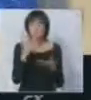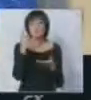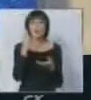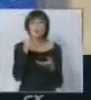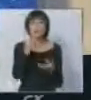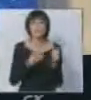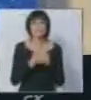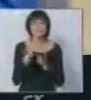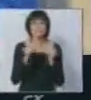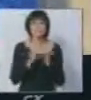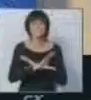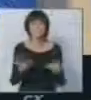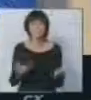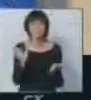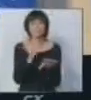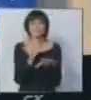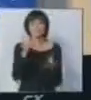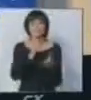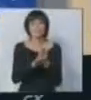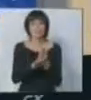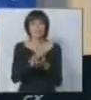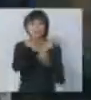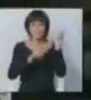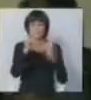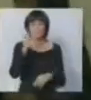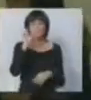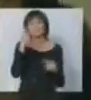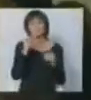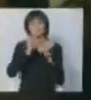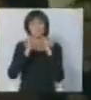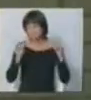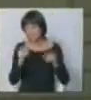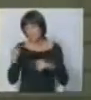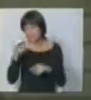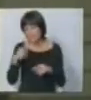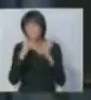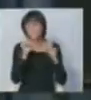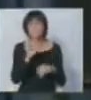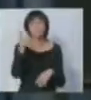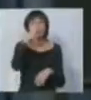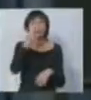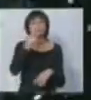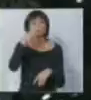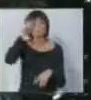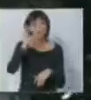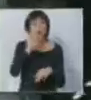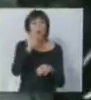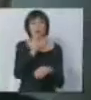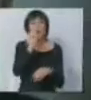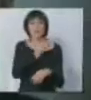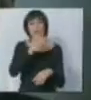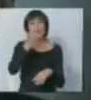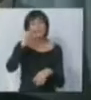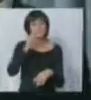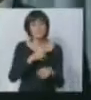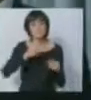es, se acabó la abstinencia, fanáticos de House of Cards. Mañana, 14 de febrero, día de San Valentín, llega